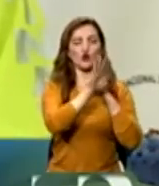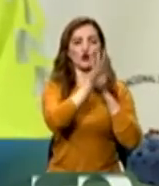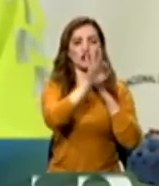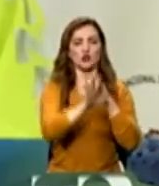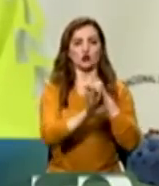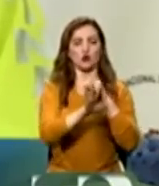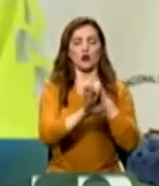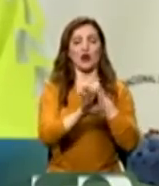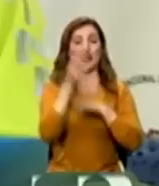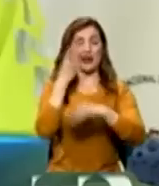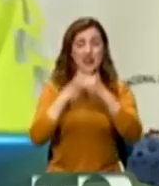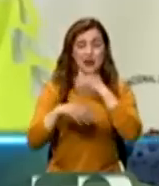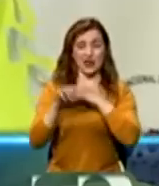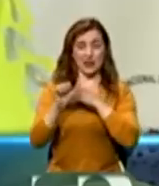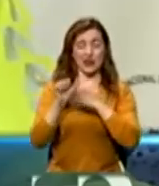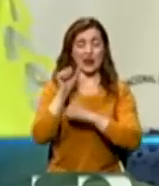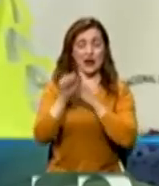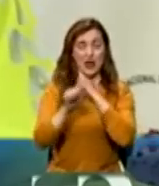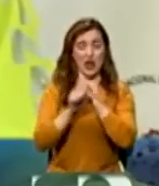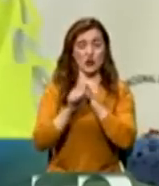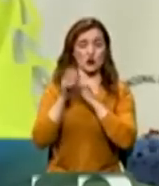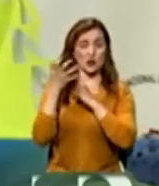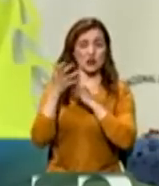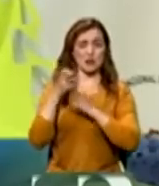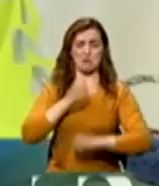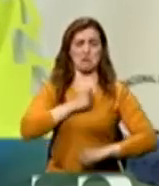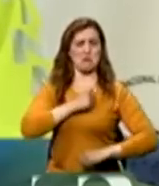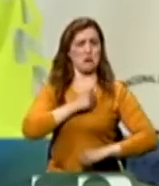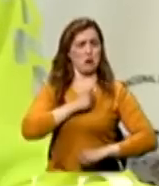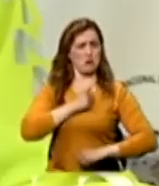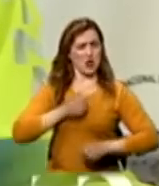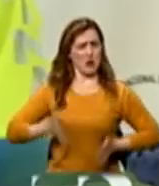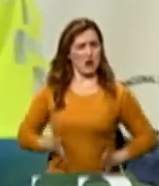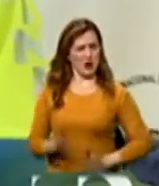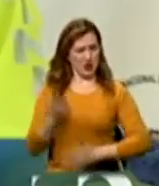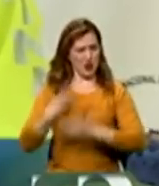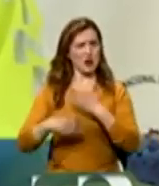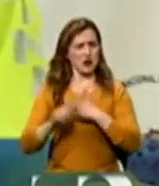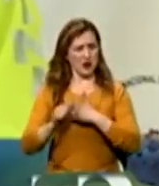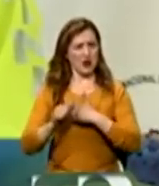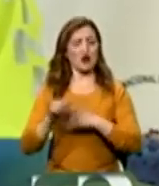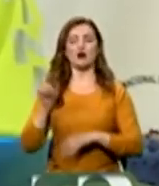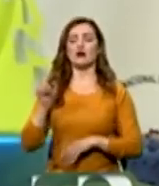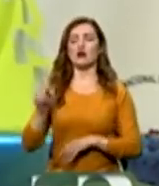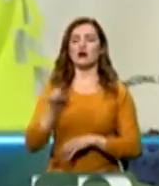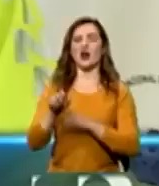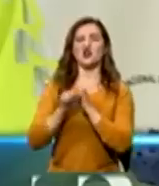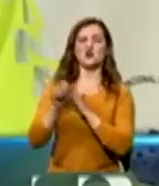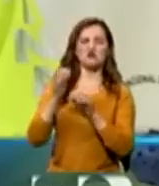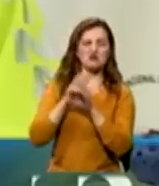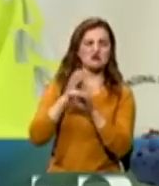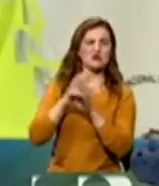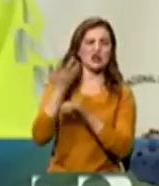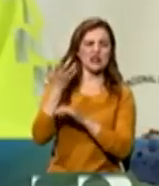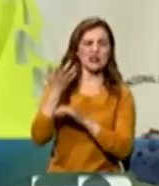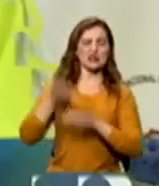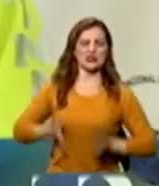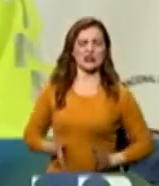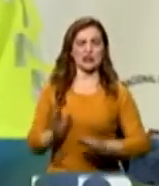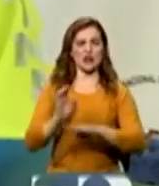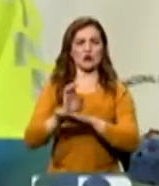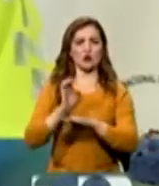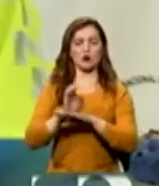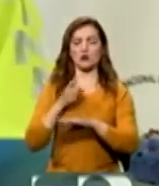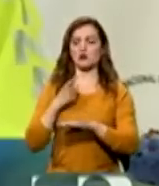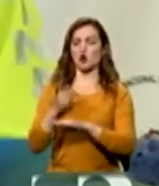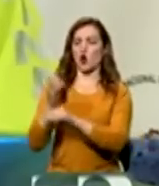explotado sexualmente a su propia hija biológica, de aproximadamente 15 años de edad, de nacionalidad